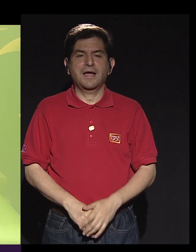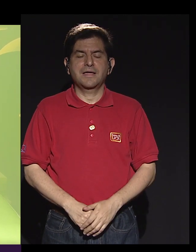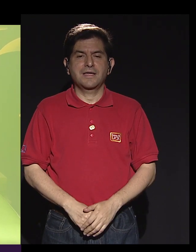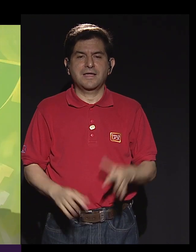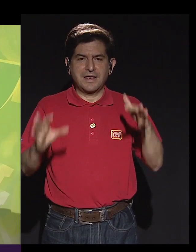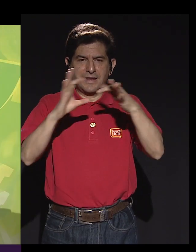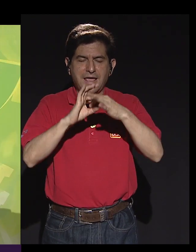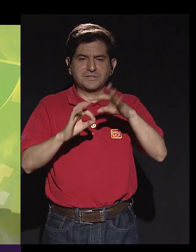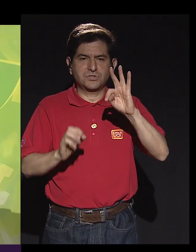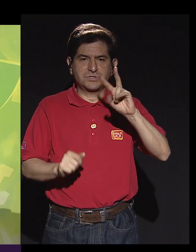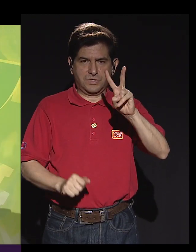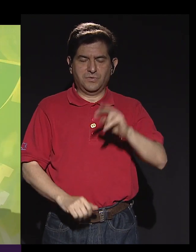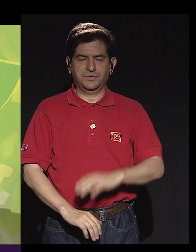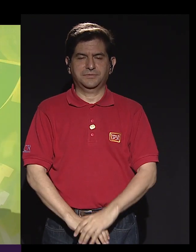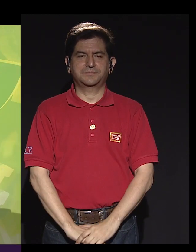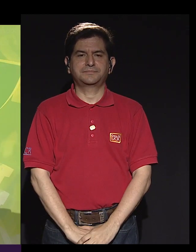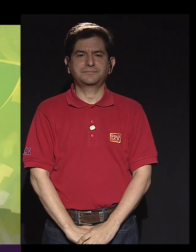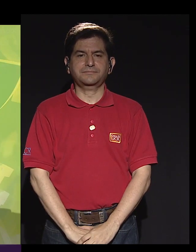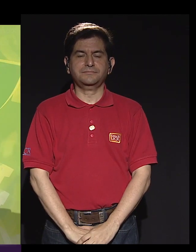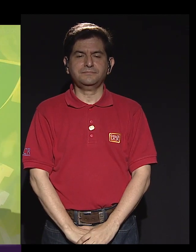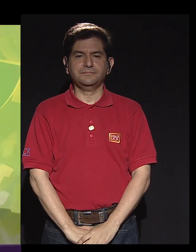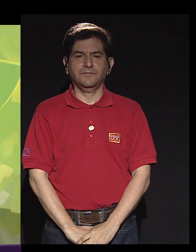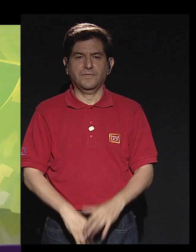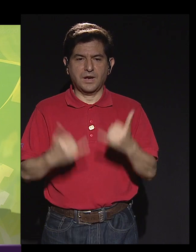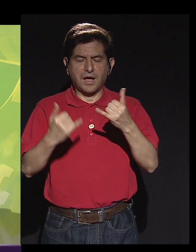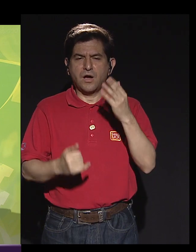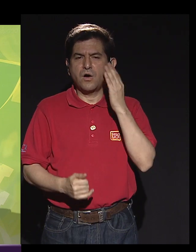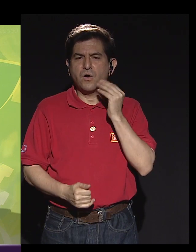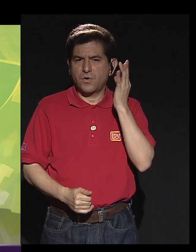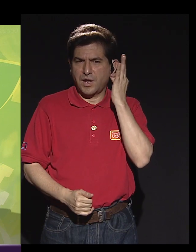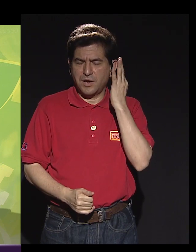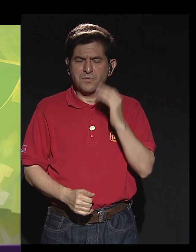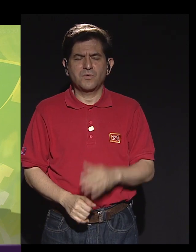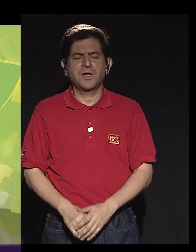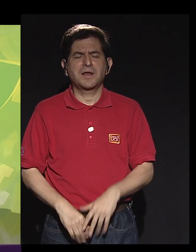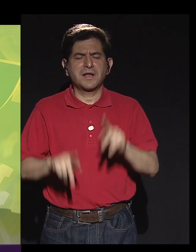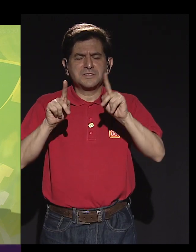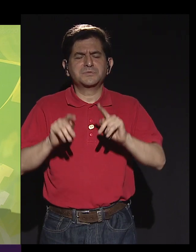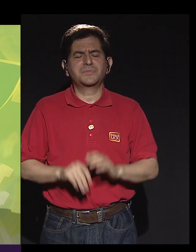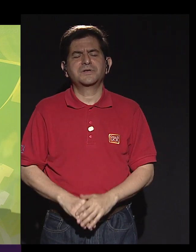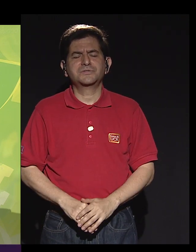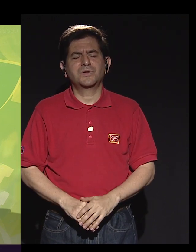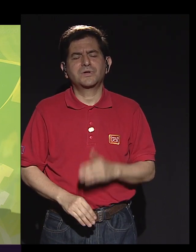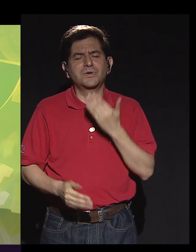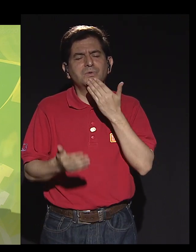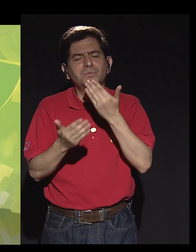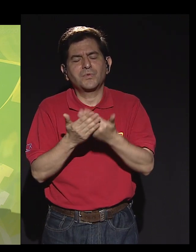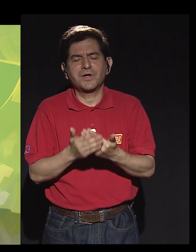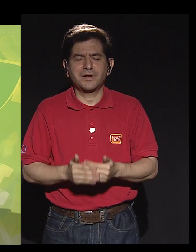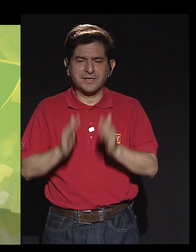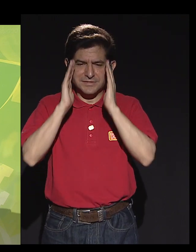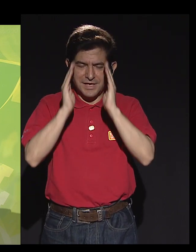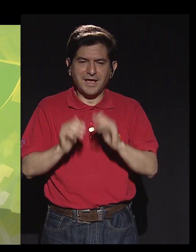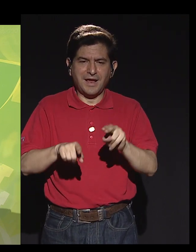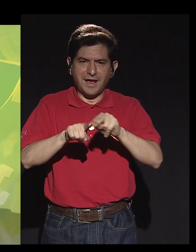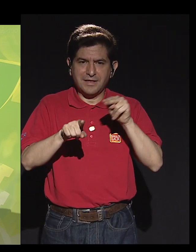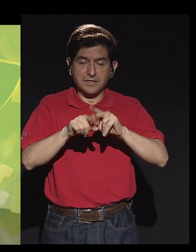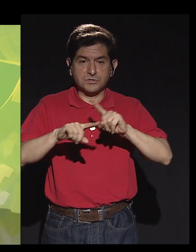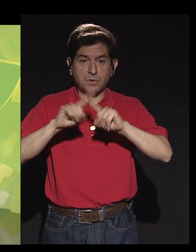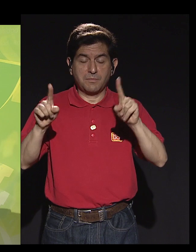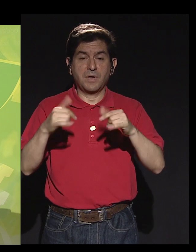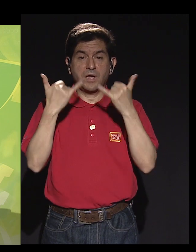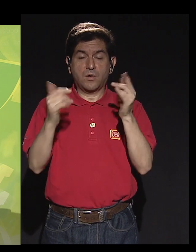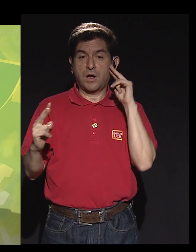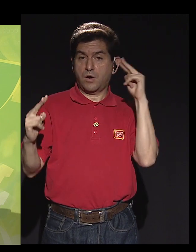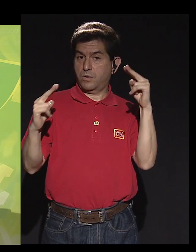TV. Y conocemos a las abuelas como figuras tiernas y preocupadas por sus nietos, pero las abuelas que